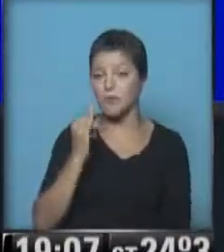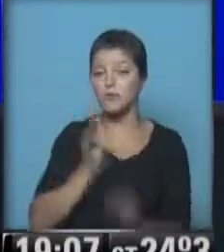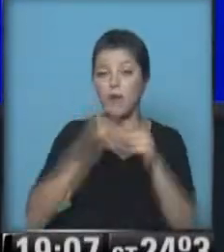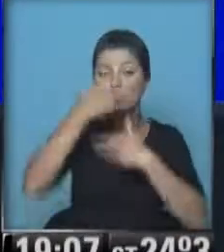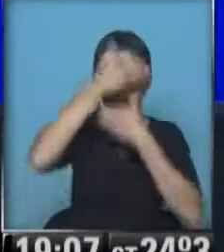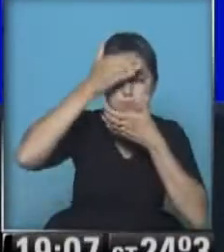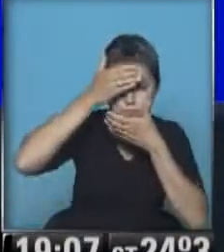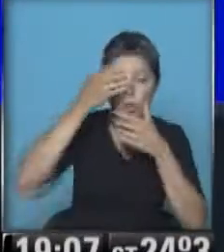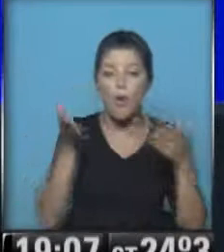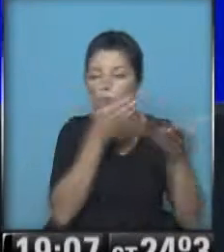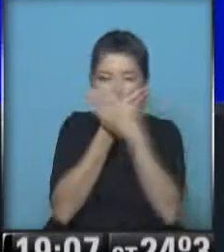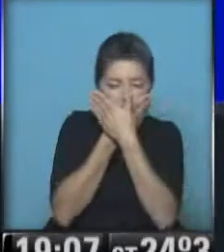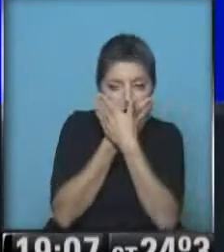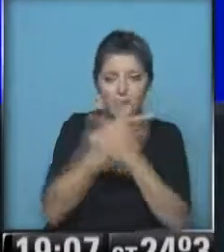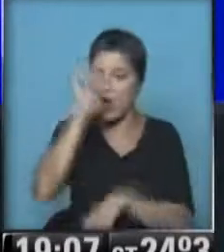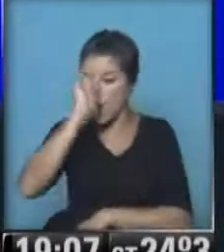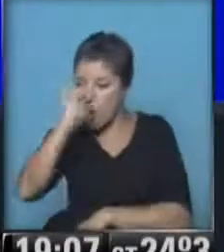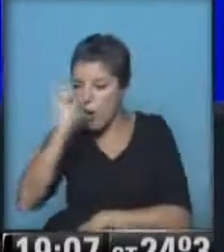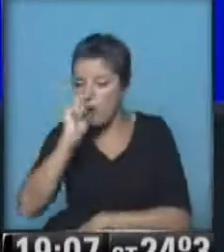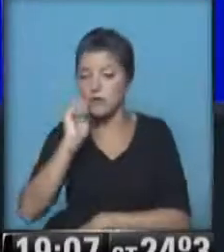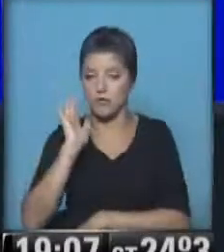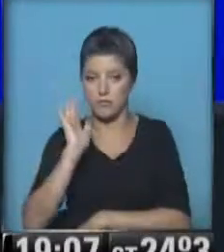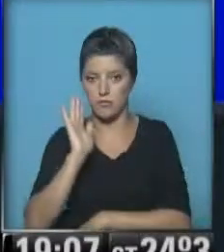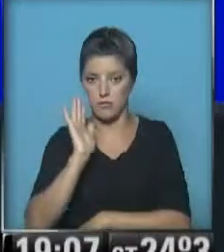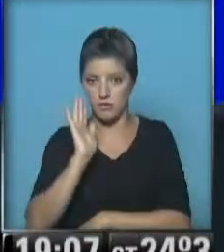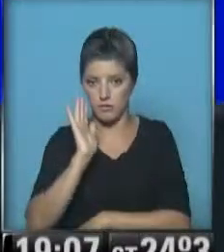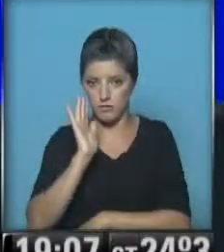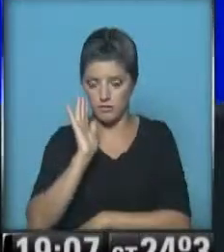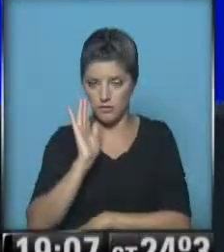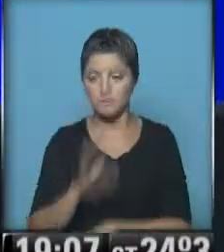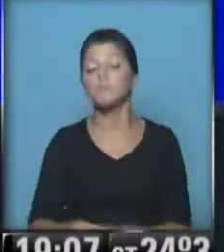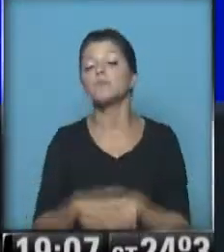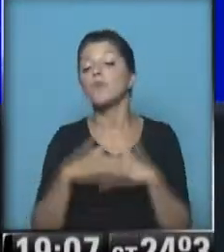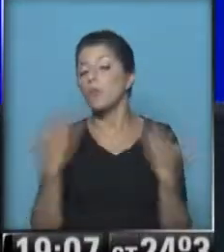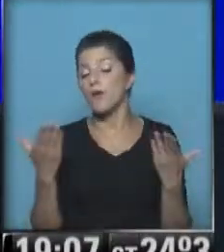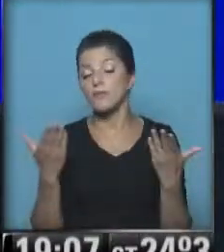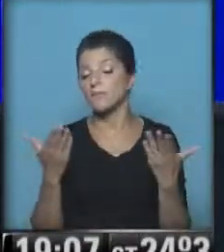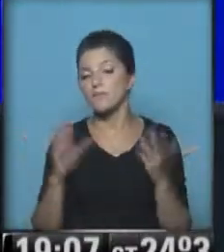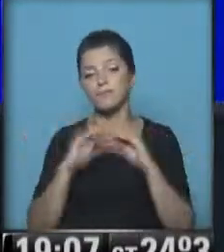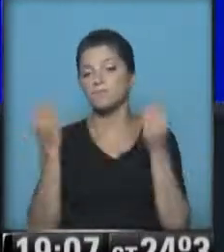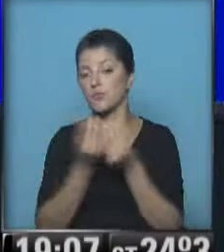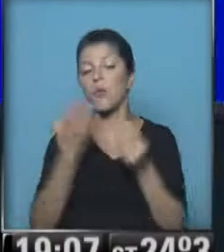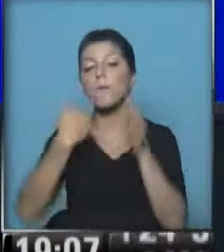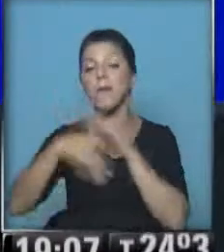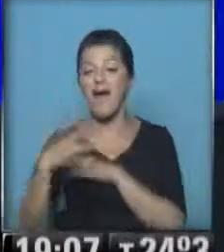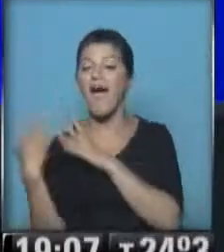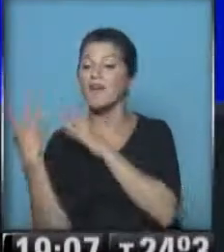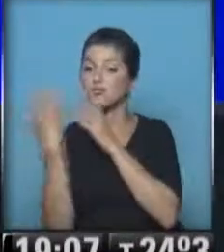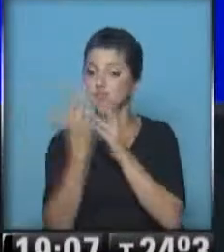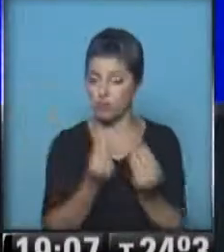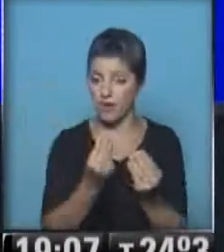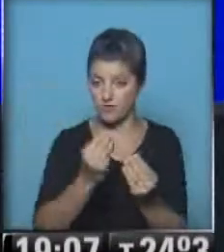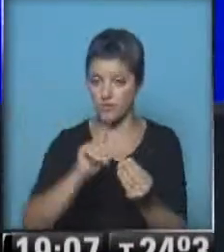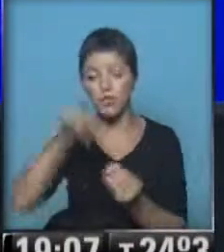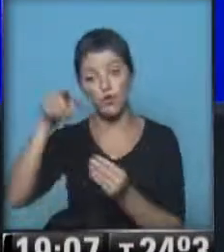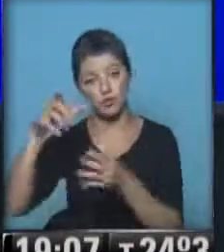algunas bufandas, algunos gorros extendidos de River Plate. Bueno, en definitiva va a haber ayuda externa,